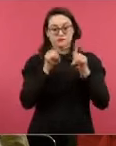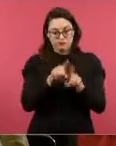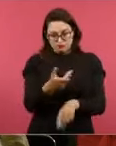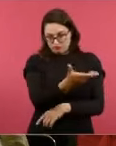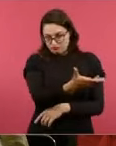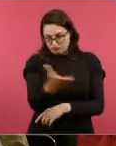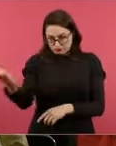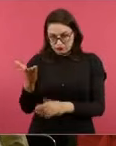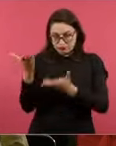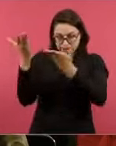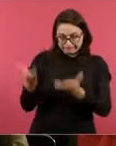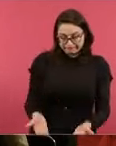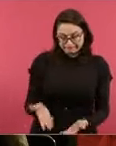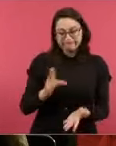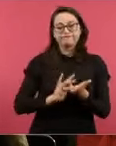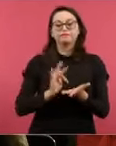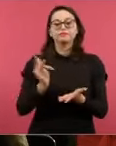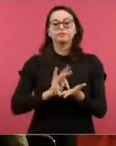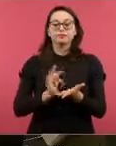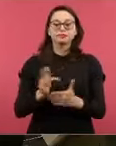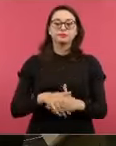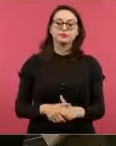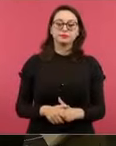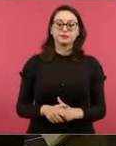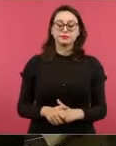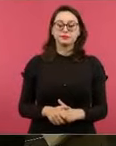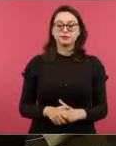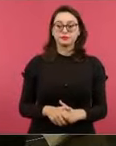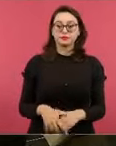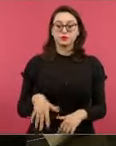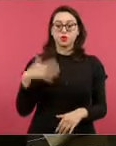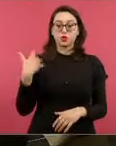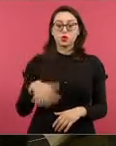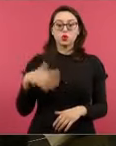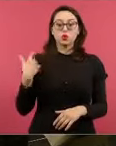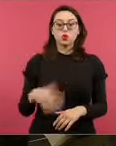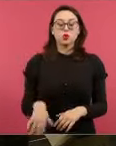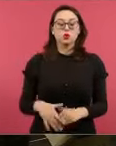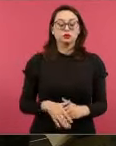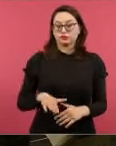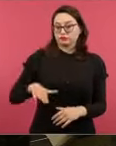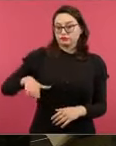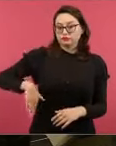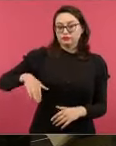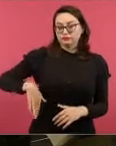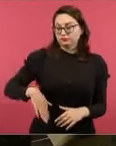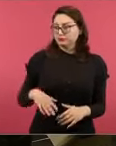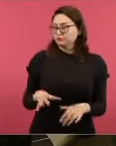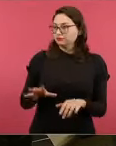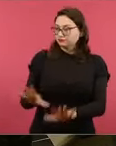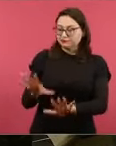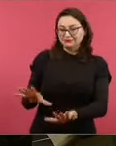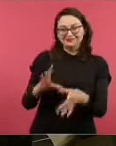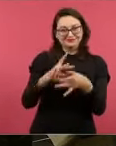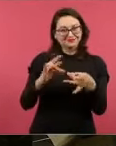Muchas gracias por esto. Bueno, después de la maravillosa exposición que han hecho mis compañeros, a mí no me queda más